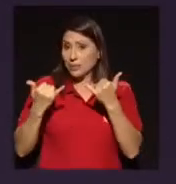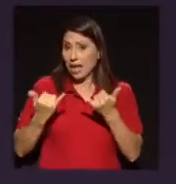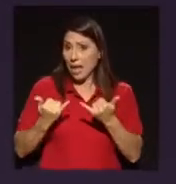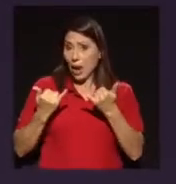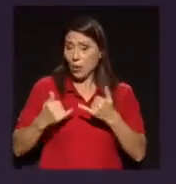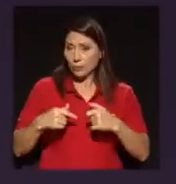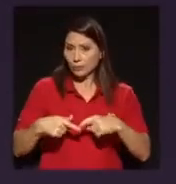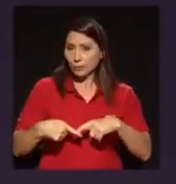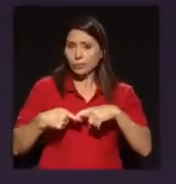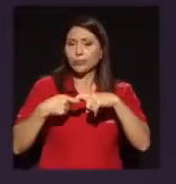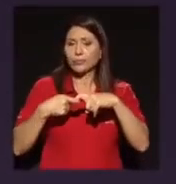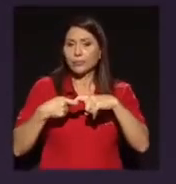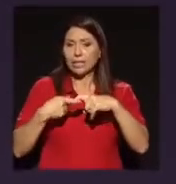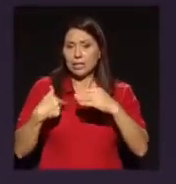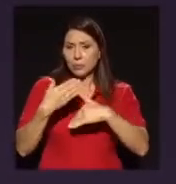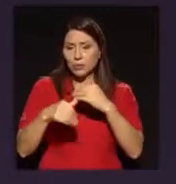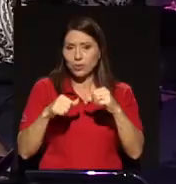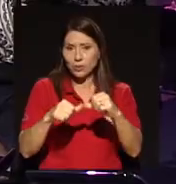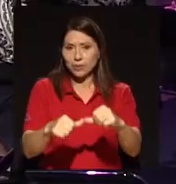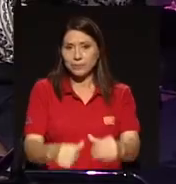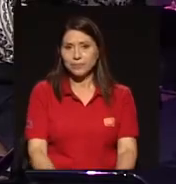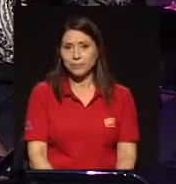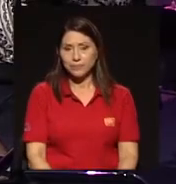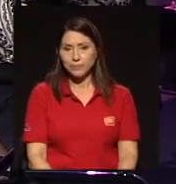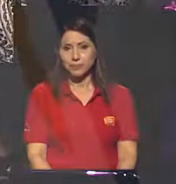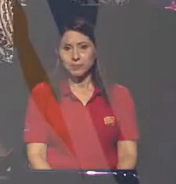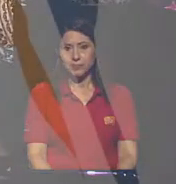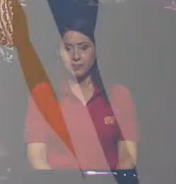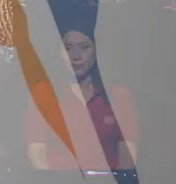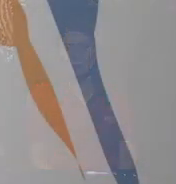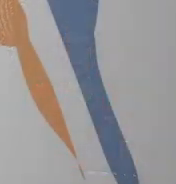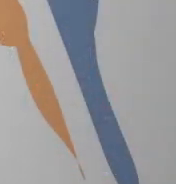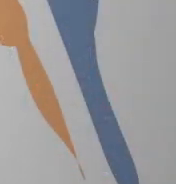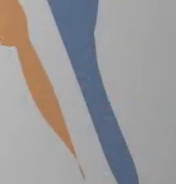a ir a una pequeña pausa. Ya regresamos.